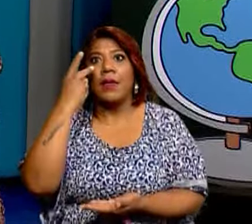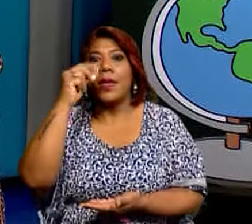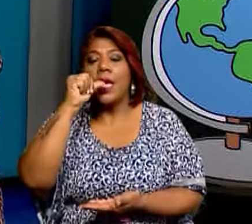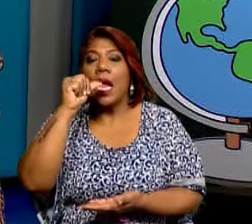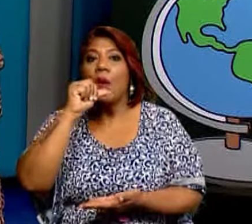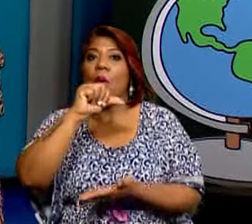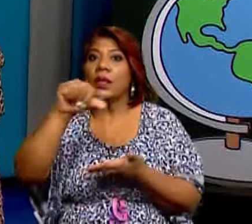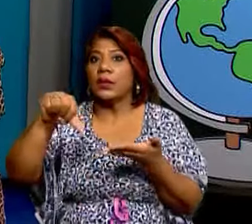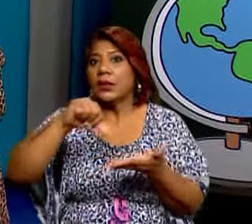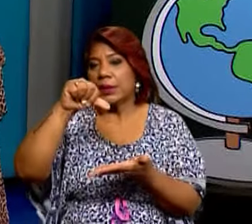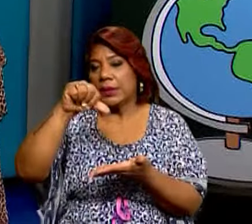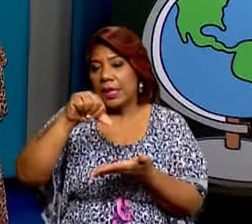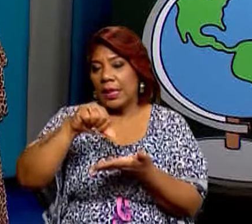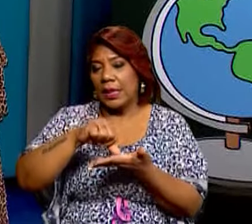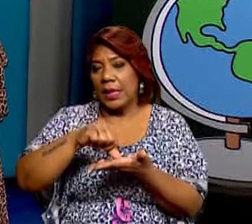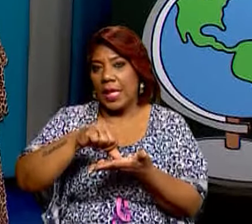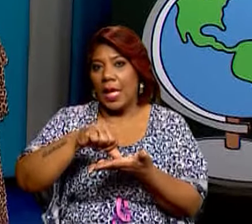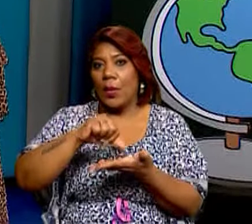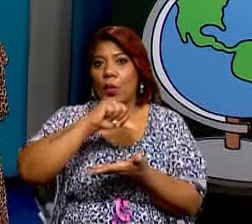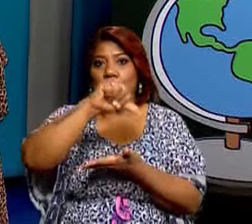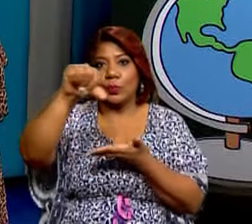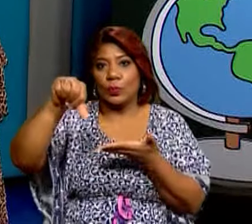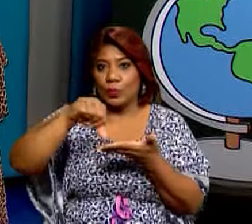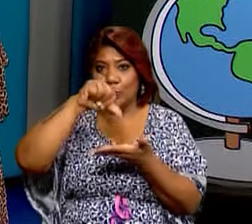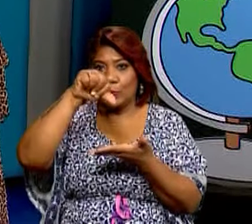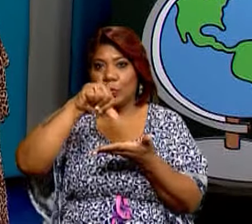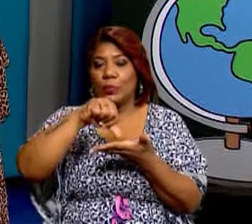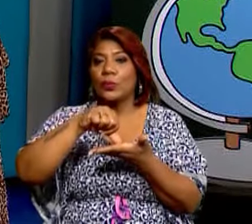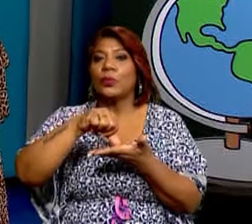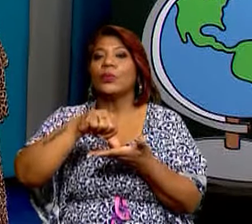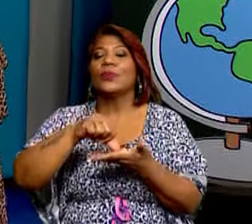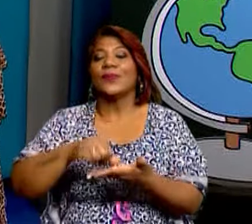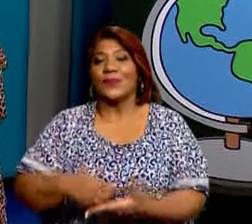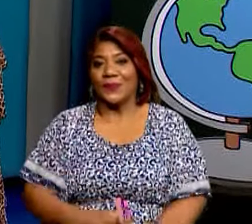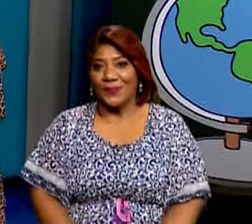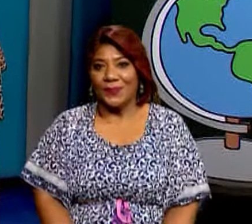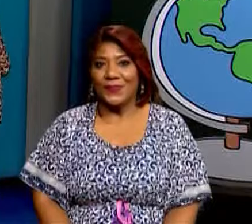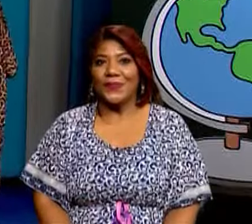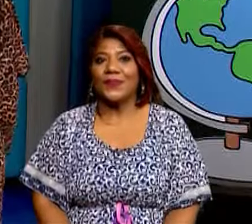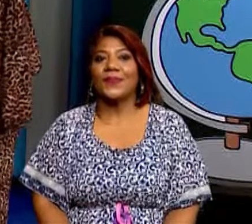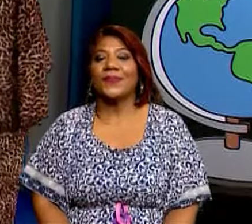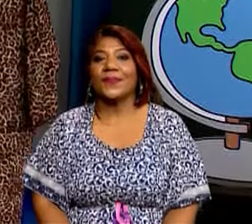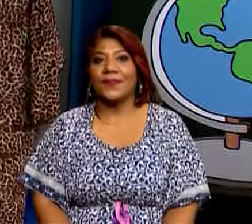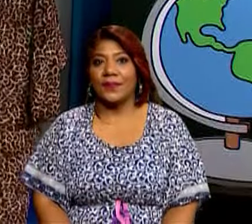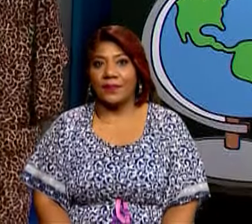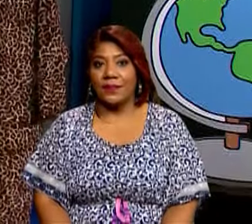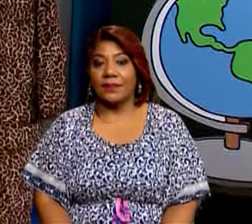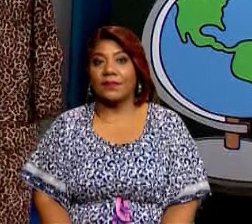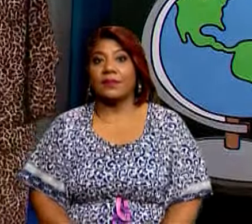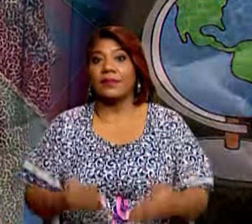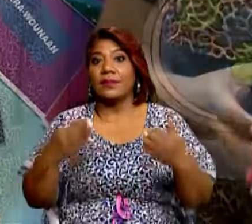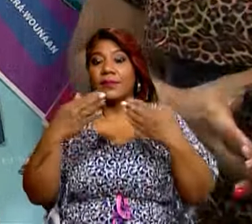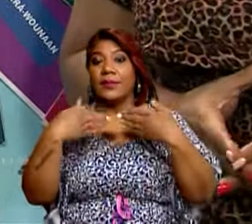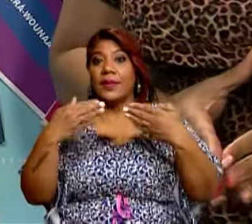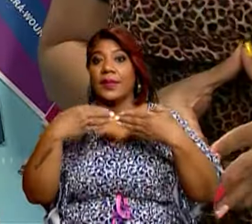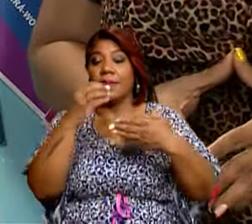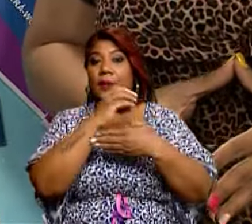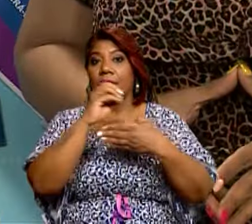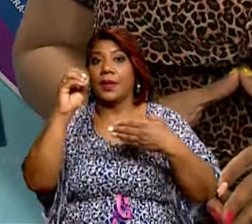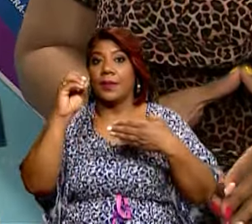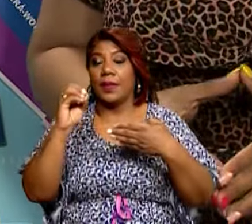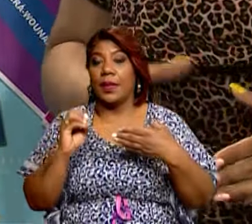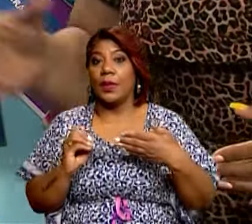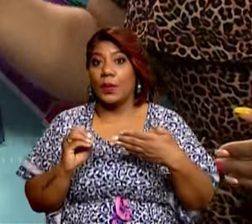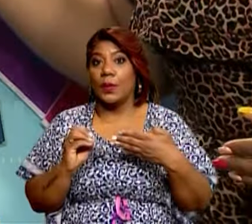Por ejemplo, Veraguas, ¿cuál sería la cabecera? La cabecera sería Santiago. De Panamá Oeste, que fue la última